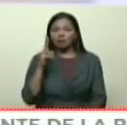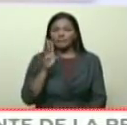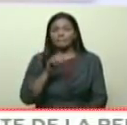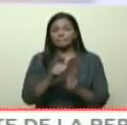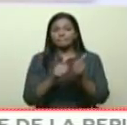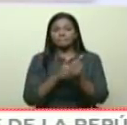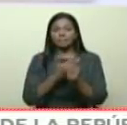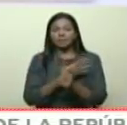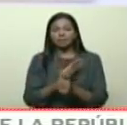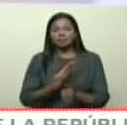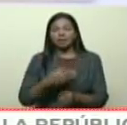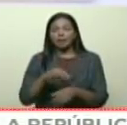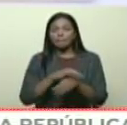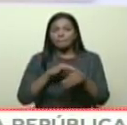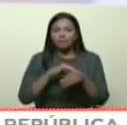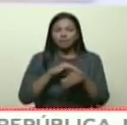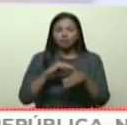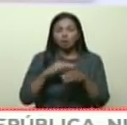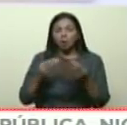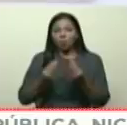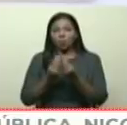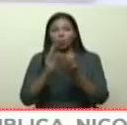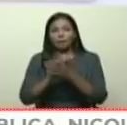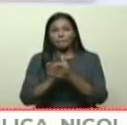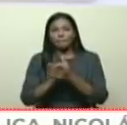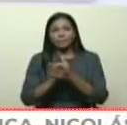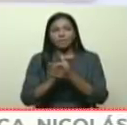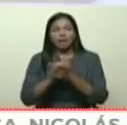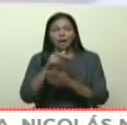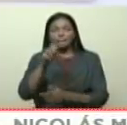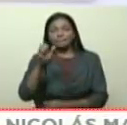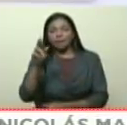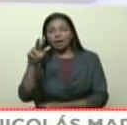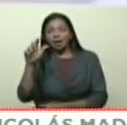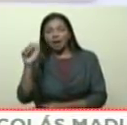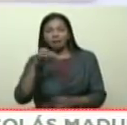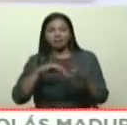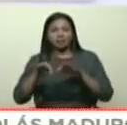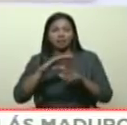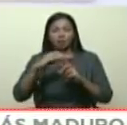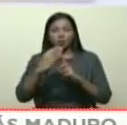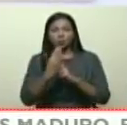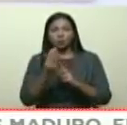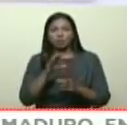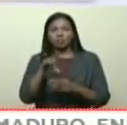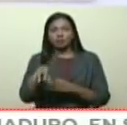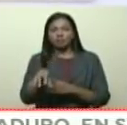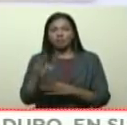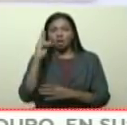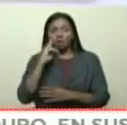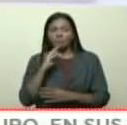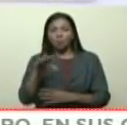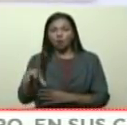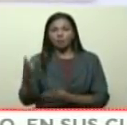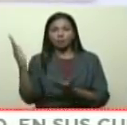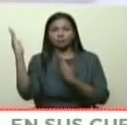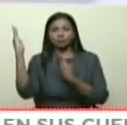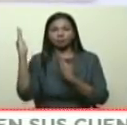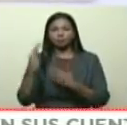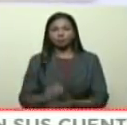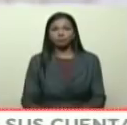Oscar Sotillo, junto a la compañera Perla García, secretaria de Cultura del Estado Bolívar. Adelante,